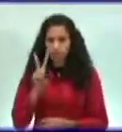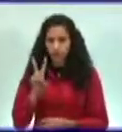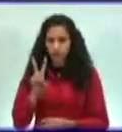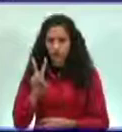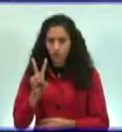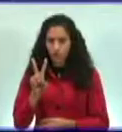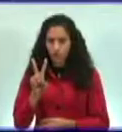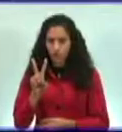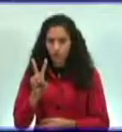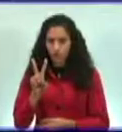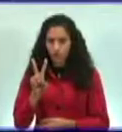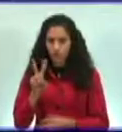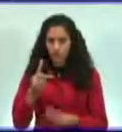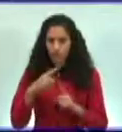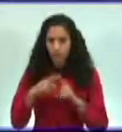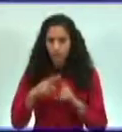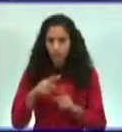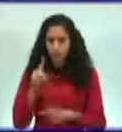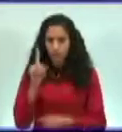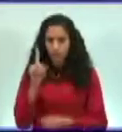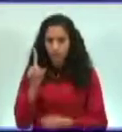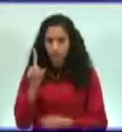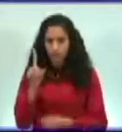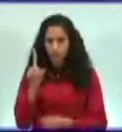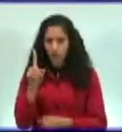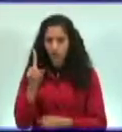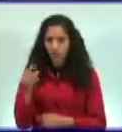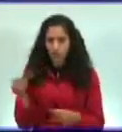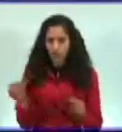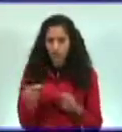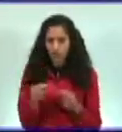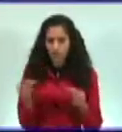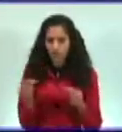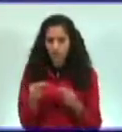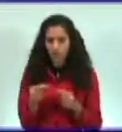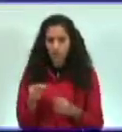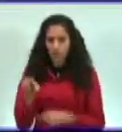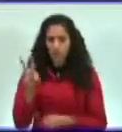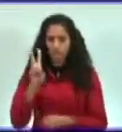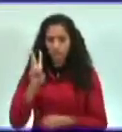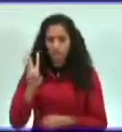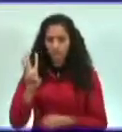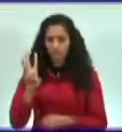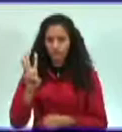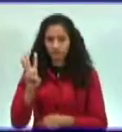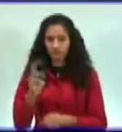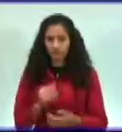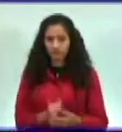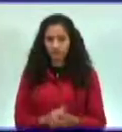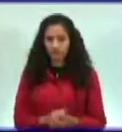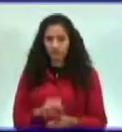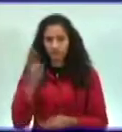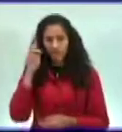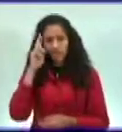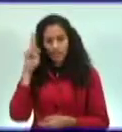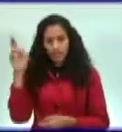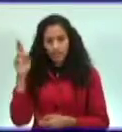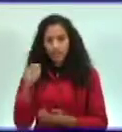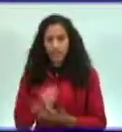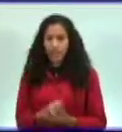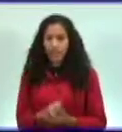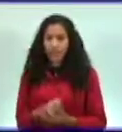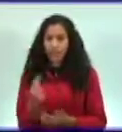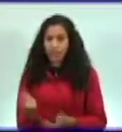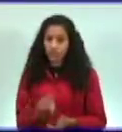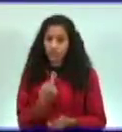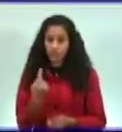2 más 1 es igual a 3. Recuerden que aunque